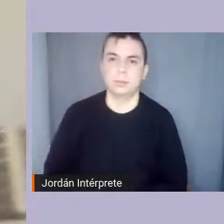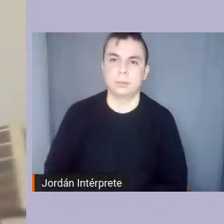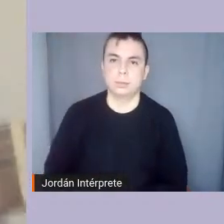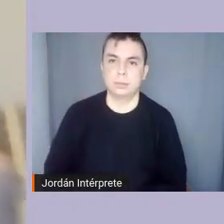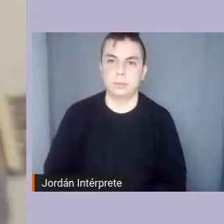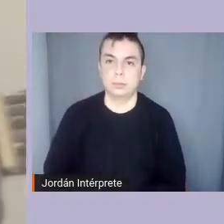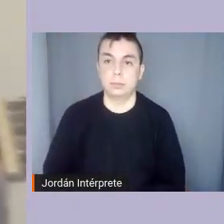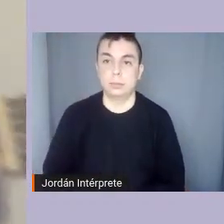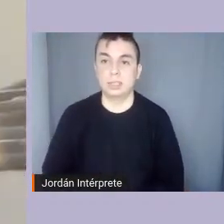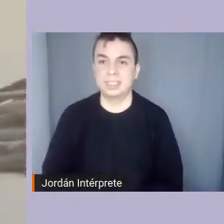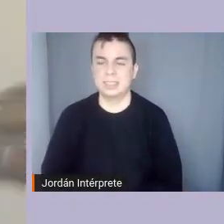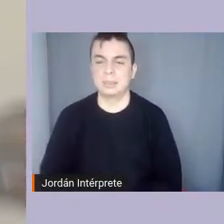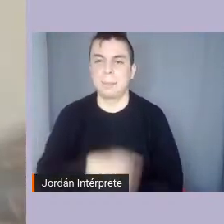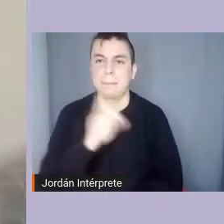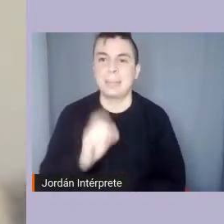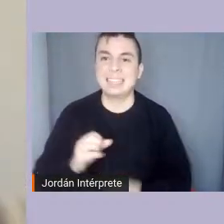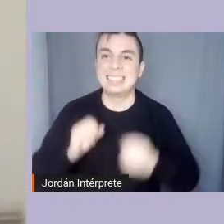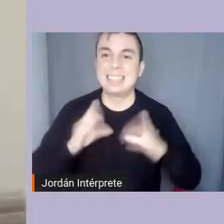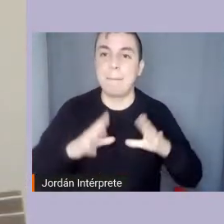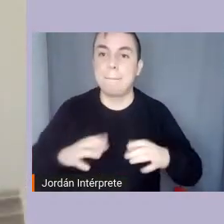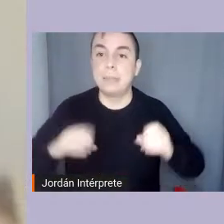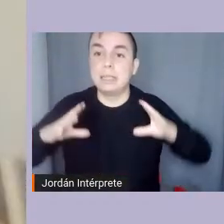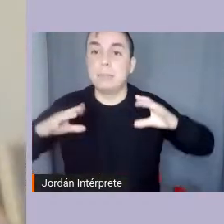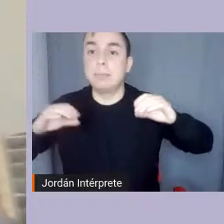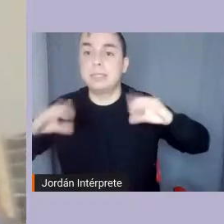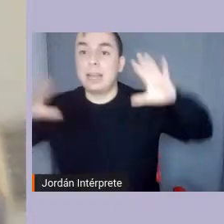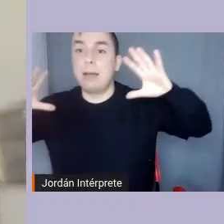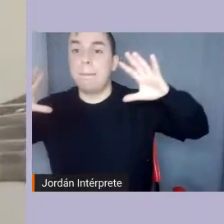Sim, sim, sim.